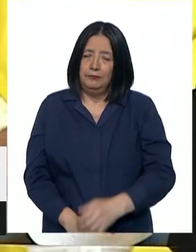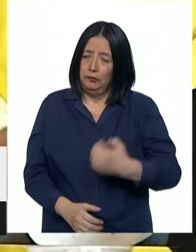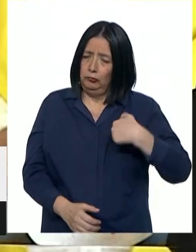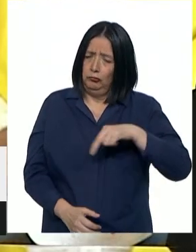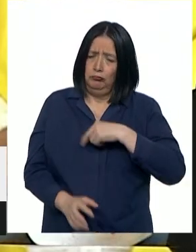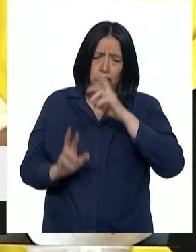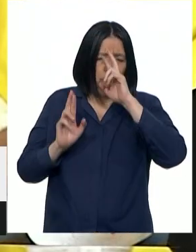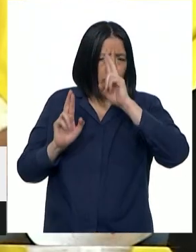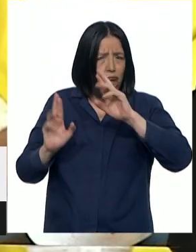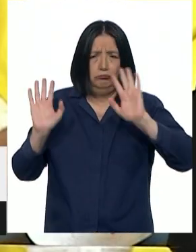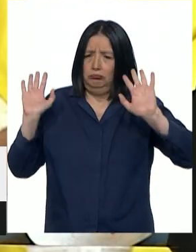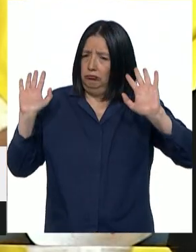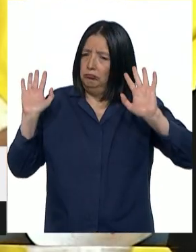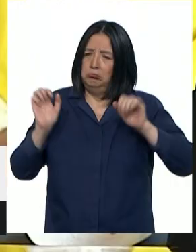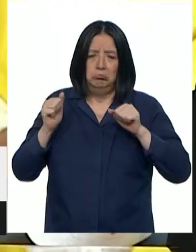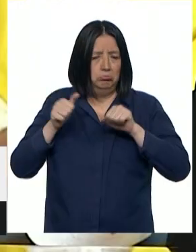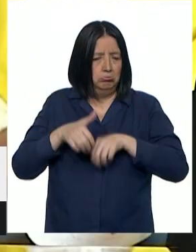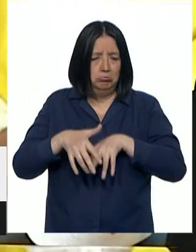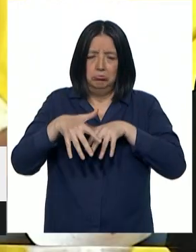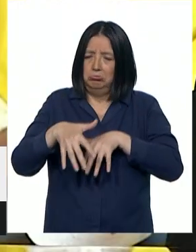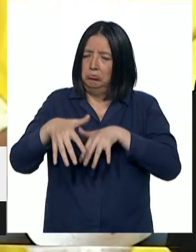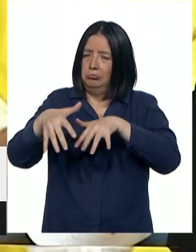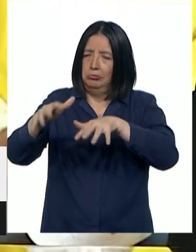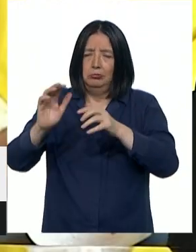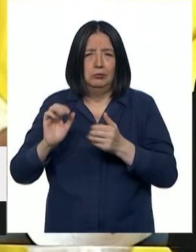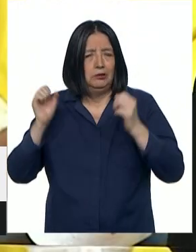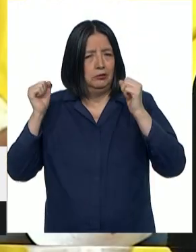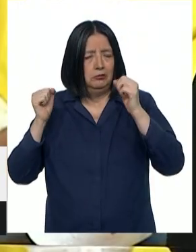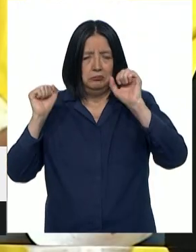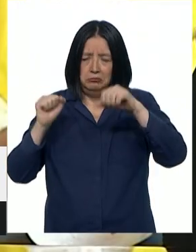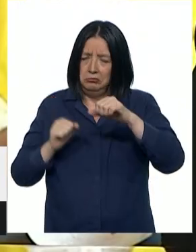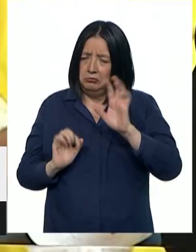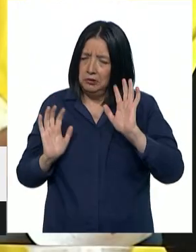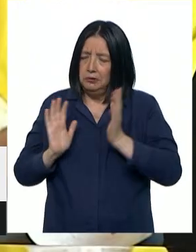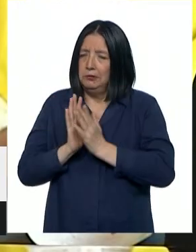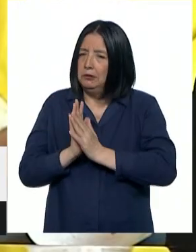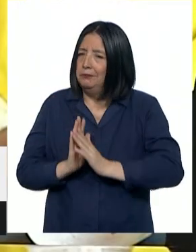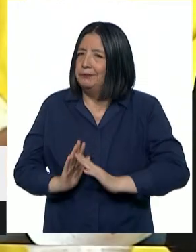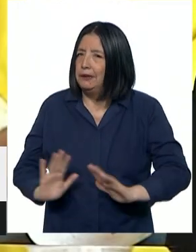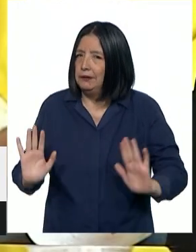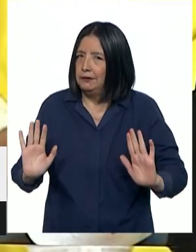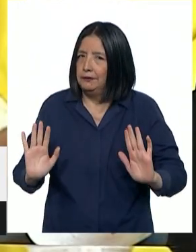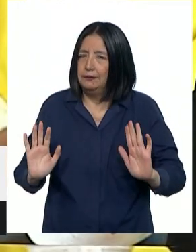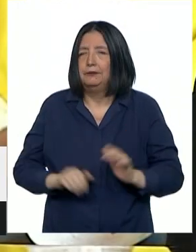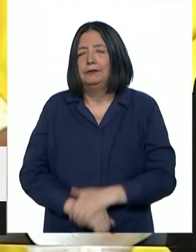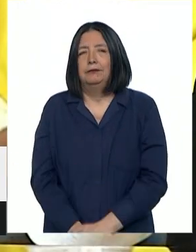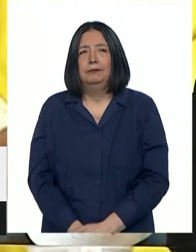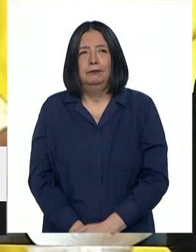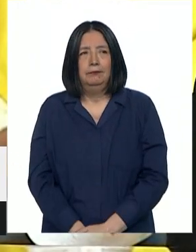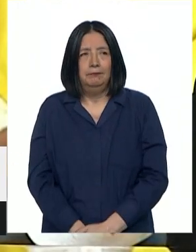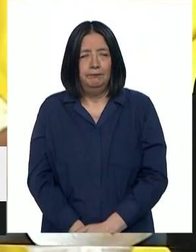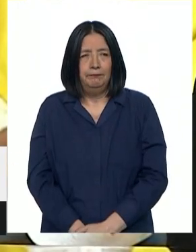Respetaremos nosotros las marchas de protesta pacíficas,